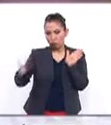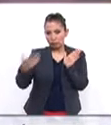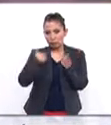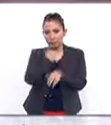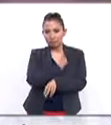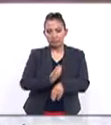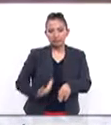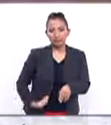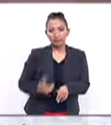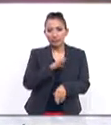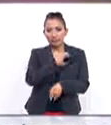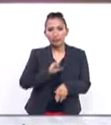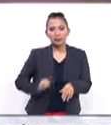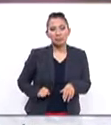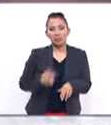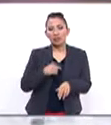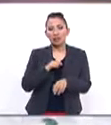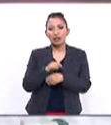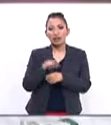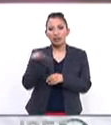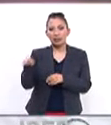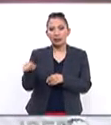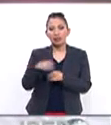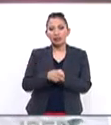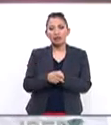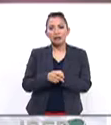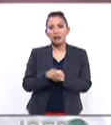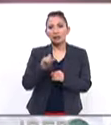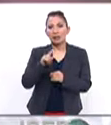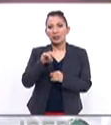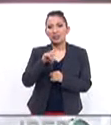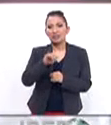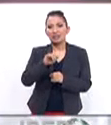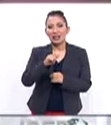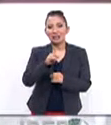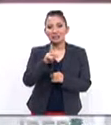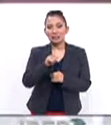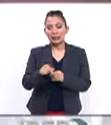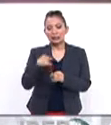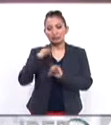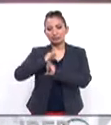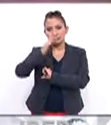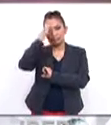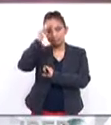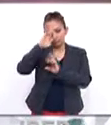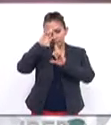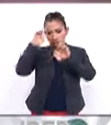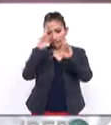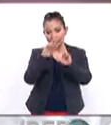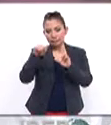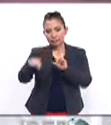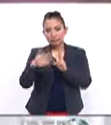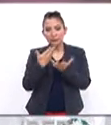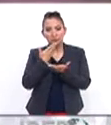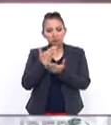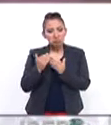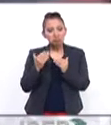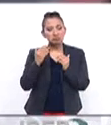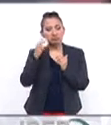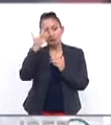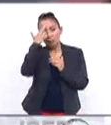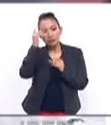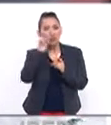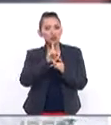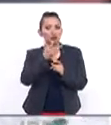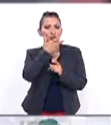El presidente de El Salvador, Salvador Sánchez Serén, encabezó la ceremonia en la que rindió un homenaje a